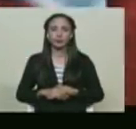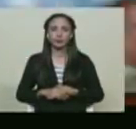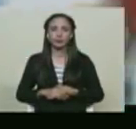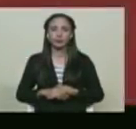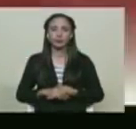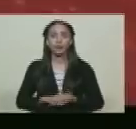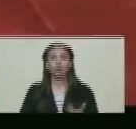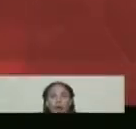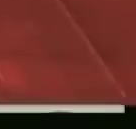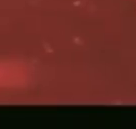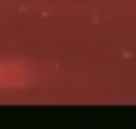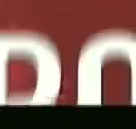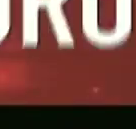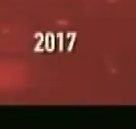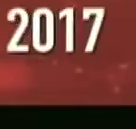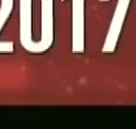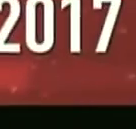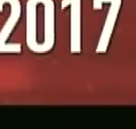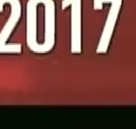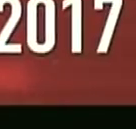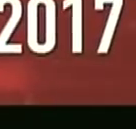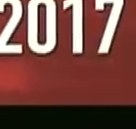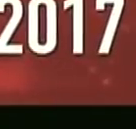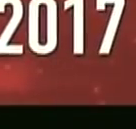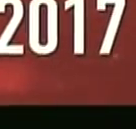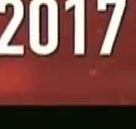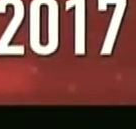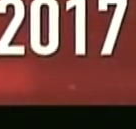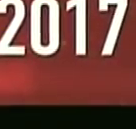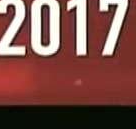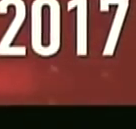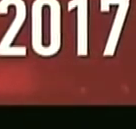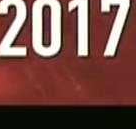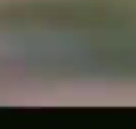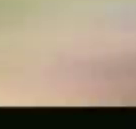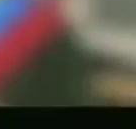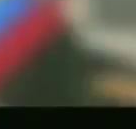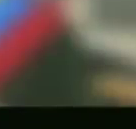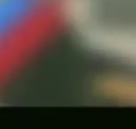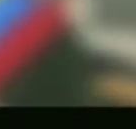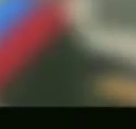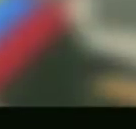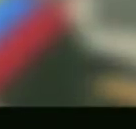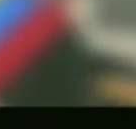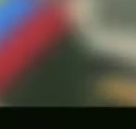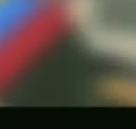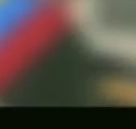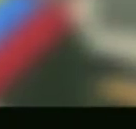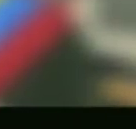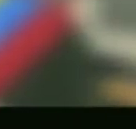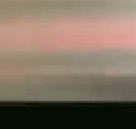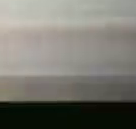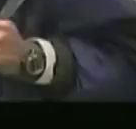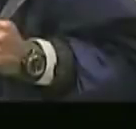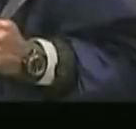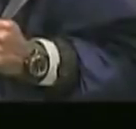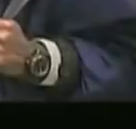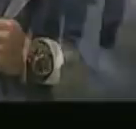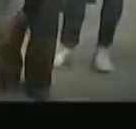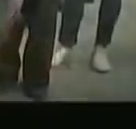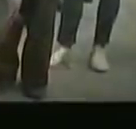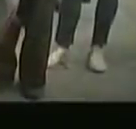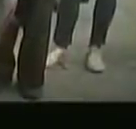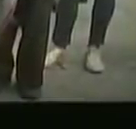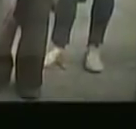Victorias del presidente Nicolás Maduro en 2017. Victoria número 10. Todos